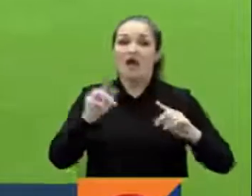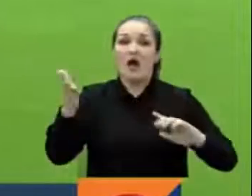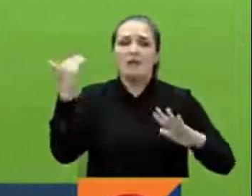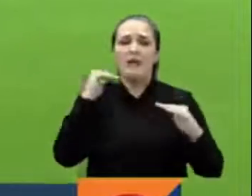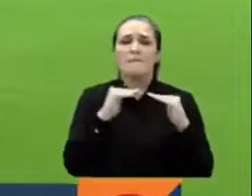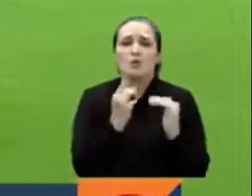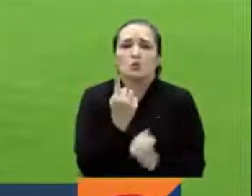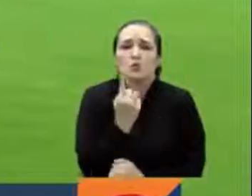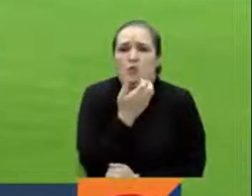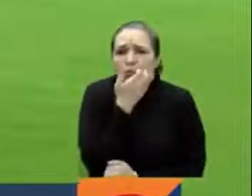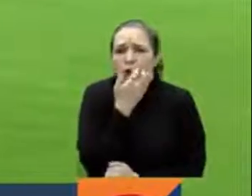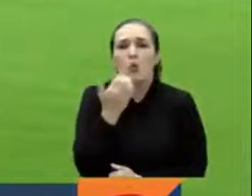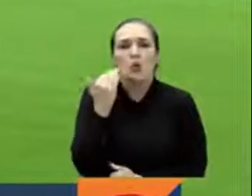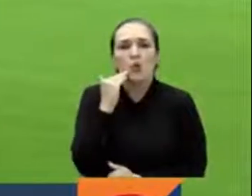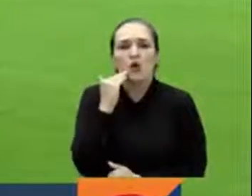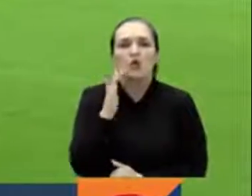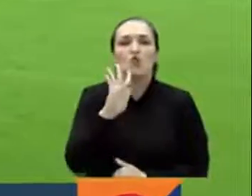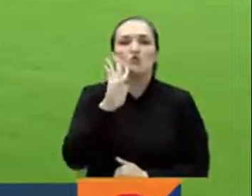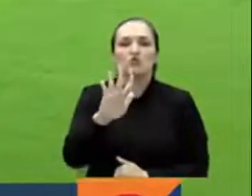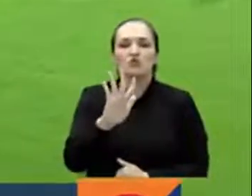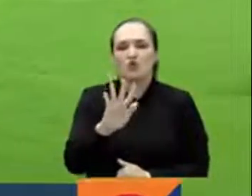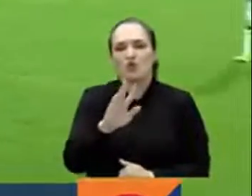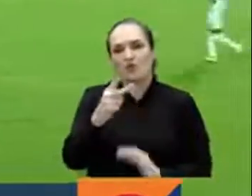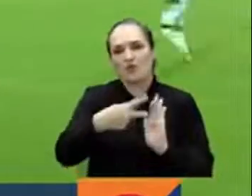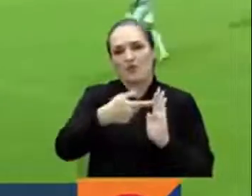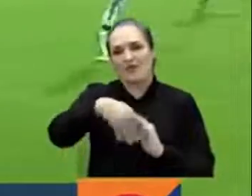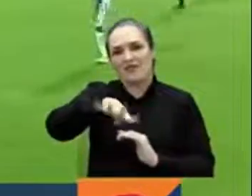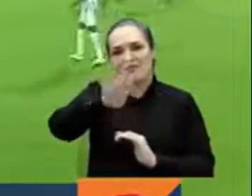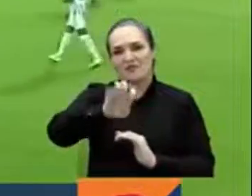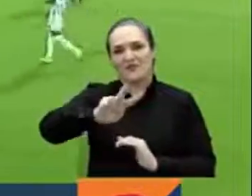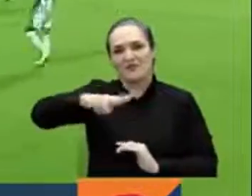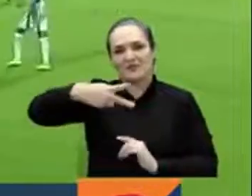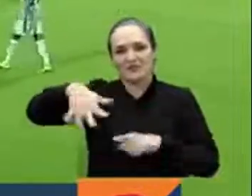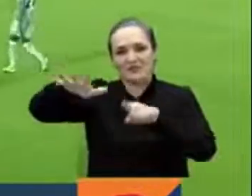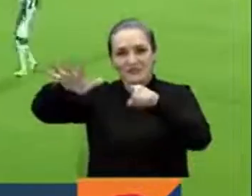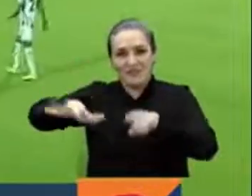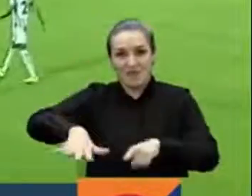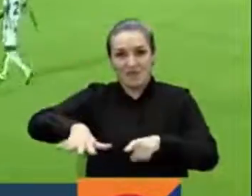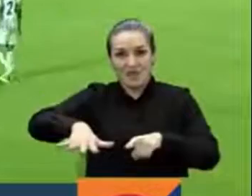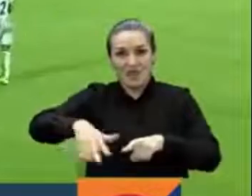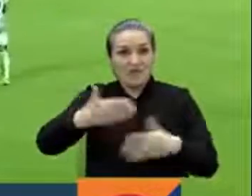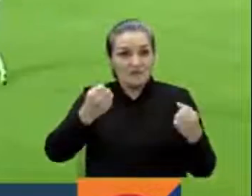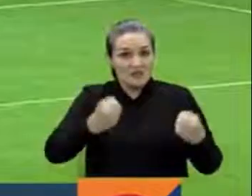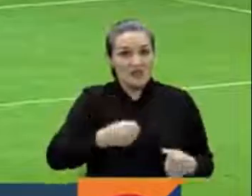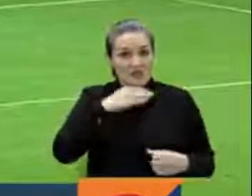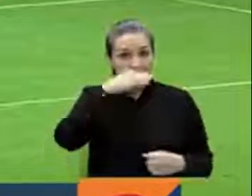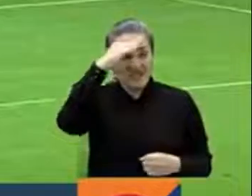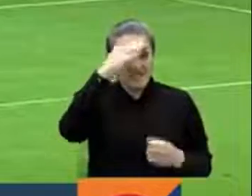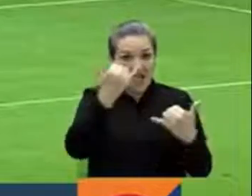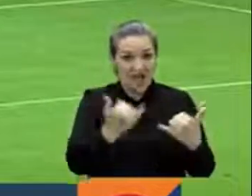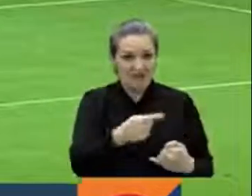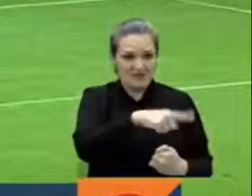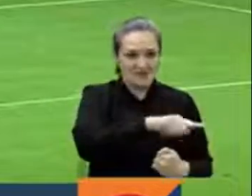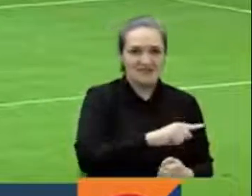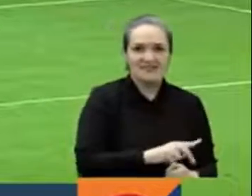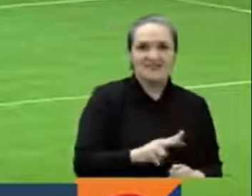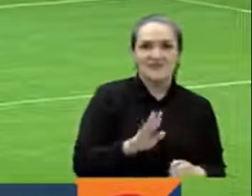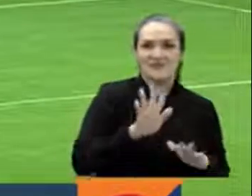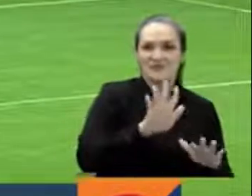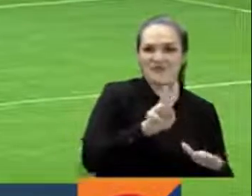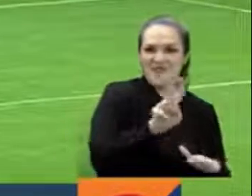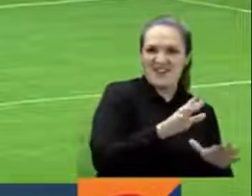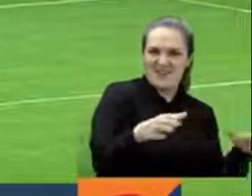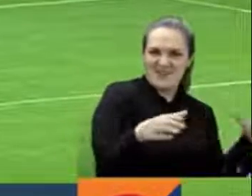fue en los playoffs del torneo Clausura en 2019 disputado en Medellín. ¿Será esta la oportunidad de los verdolagas de cortar esa